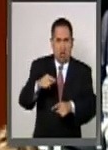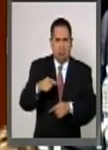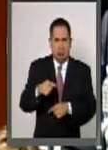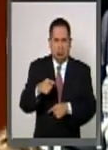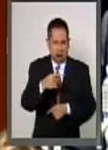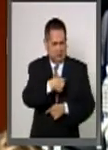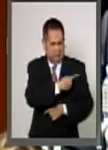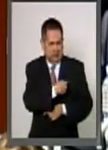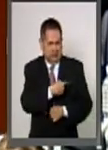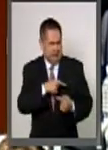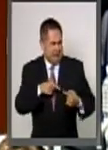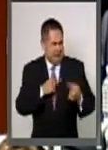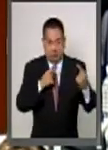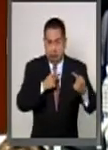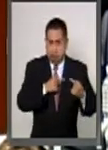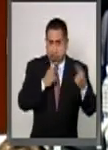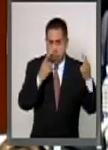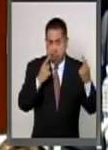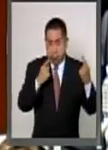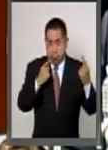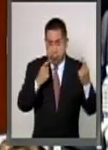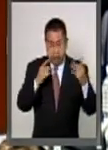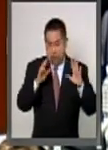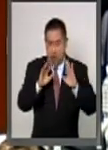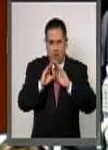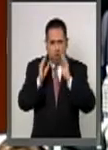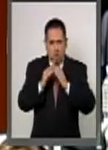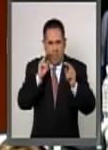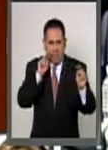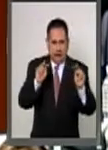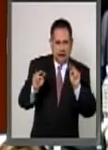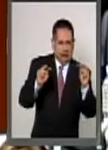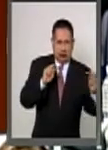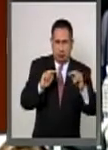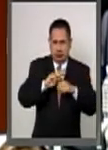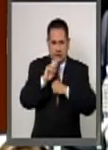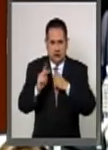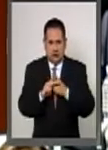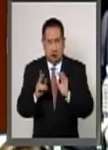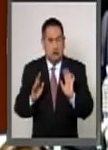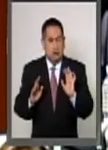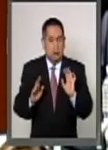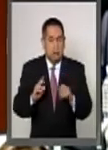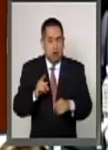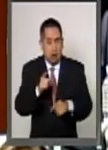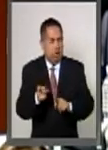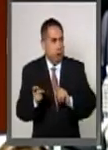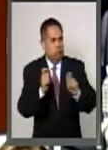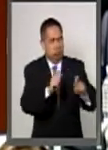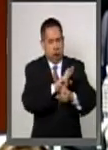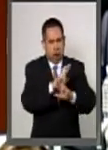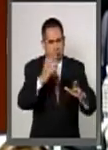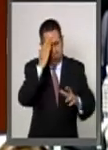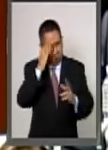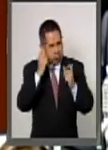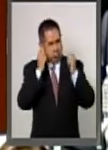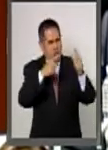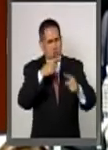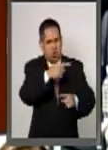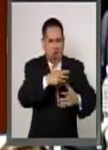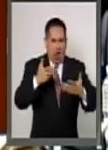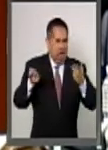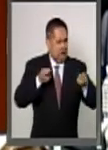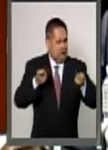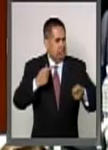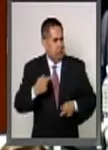tenemos diferencias a veces en las formas de ver a nuestro país, y el que te haya hecho un reconocimiento a tu actuación